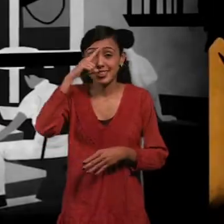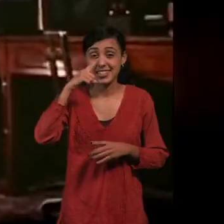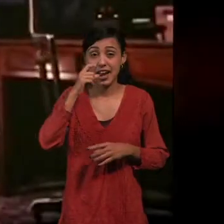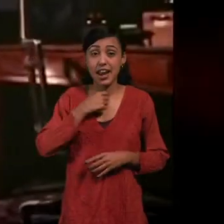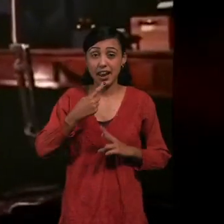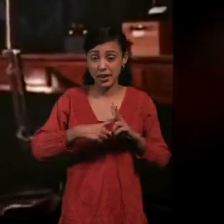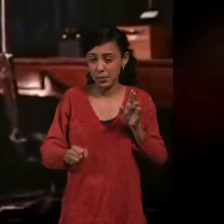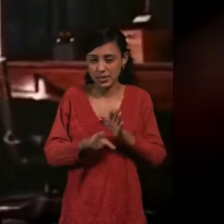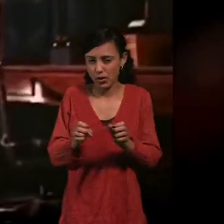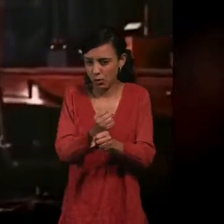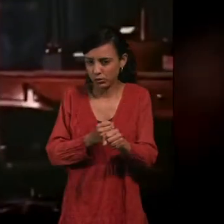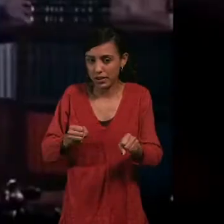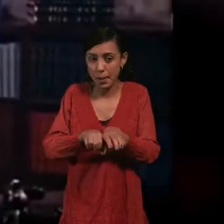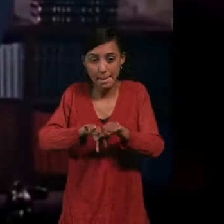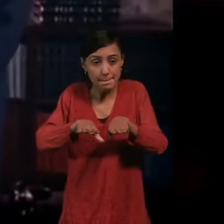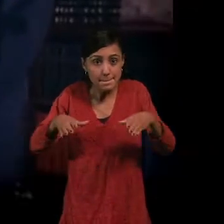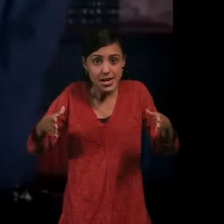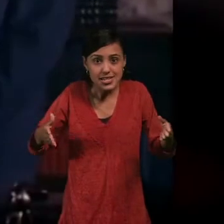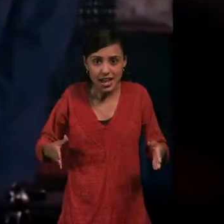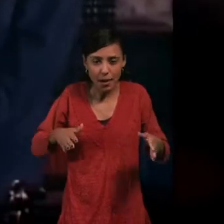a utilizar su compleja mesa para animación.